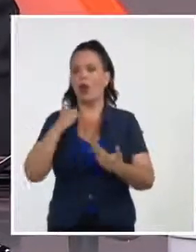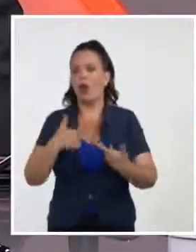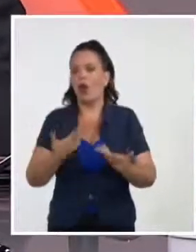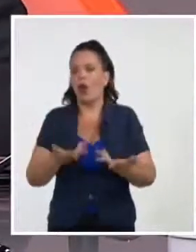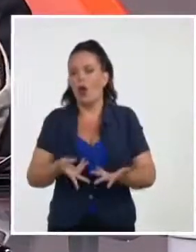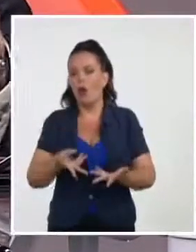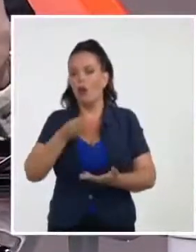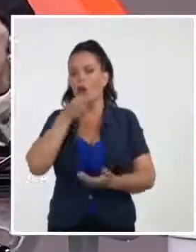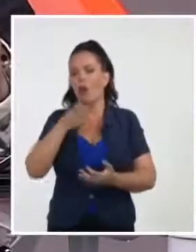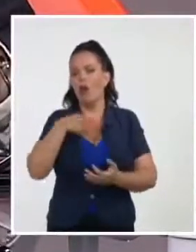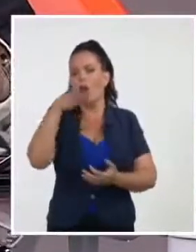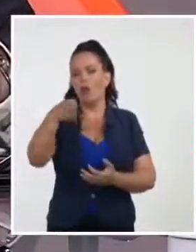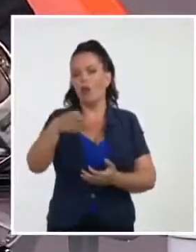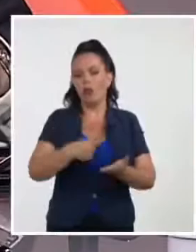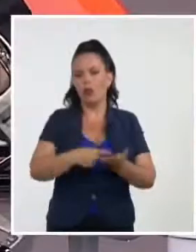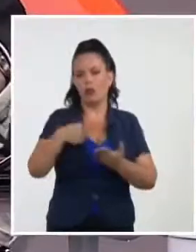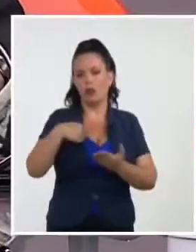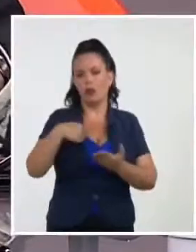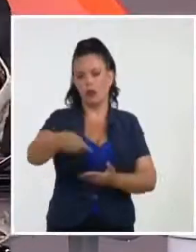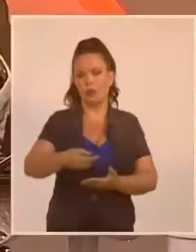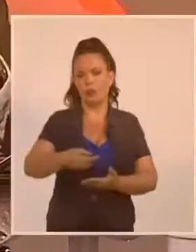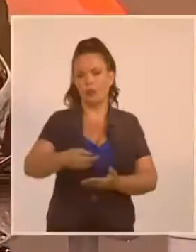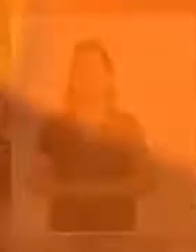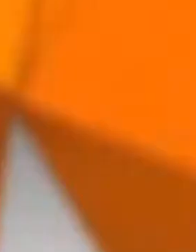también cómo anda la vacunación en Cuba.